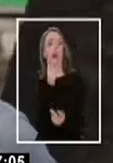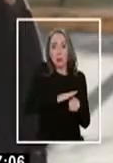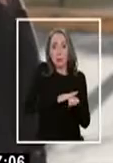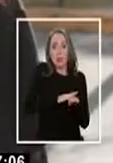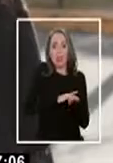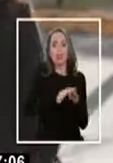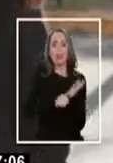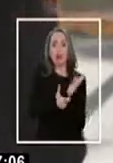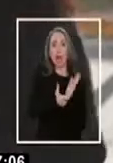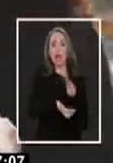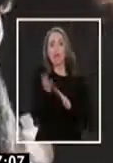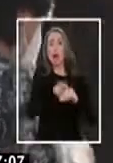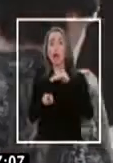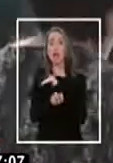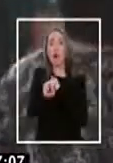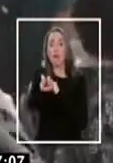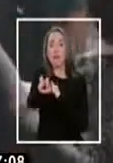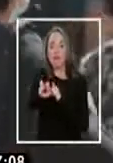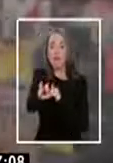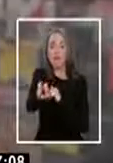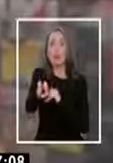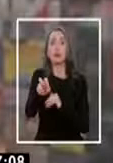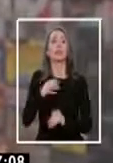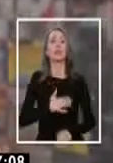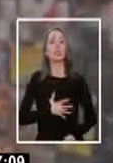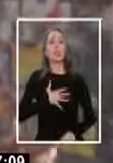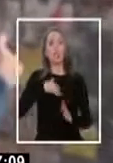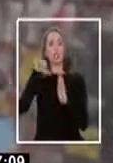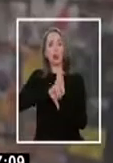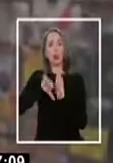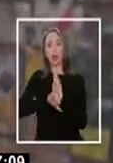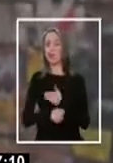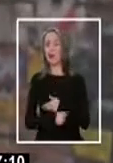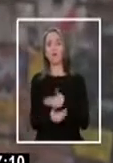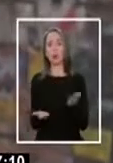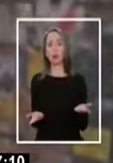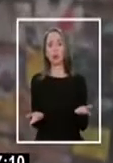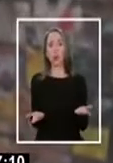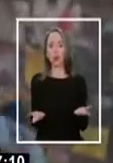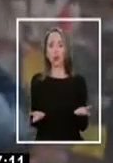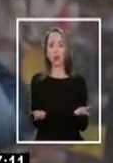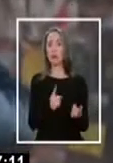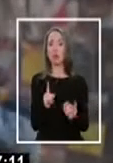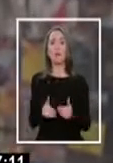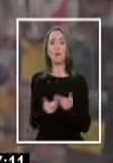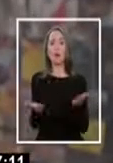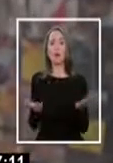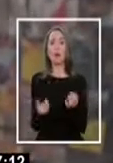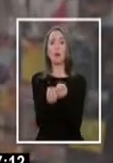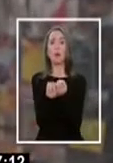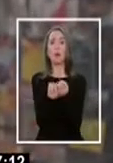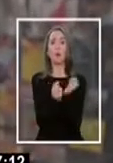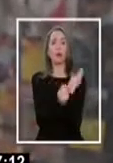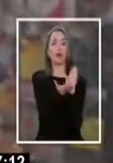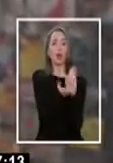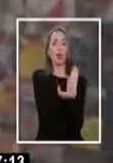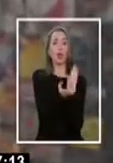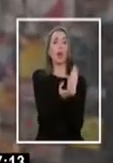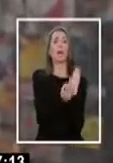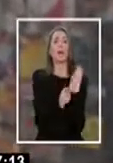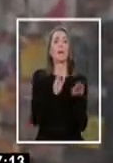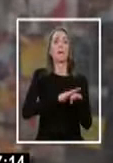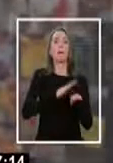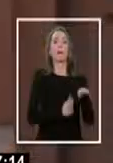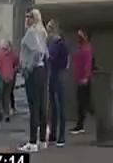llena. Siento que la cuarentena no funciona y no funciona por la cantidad de pases de trabajo